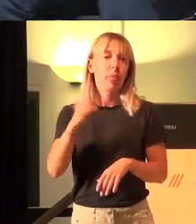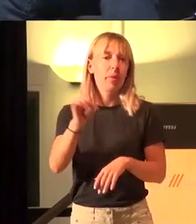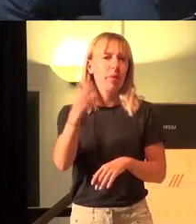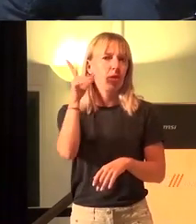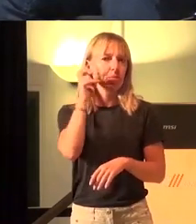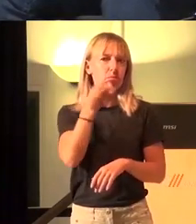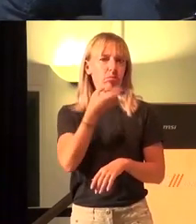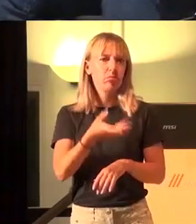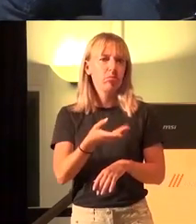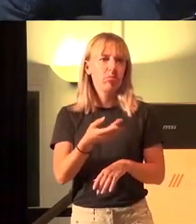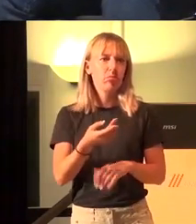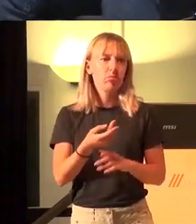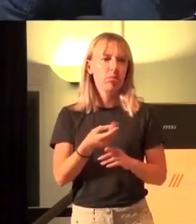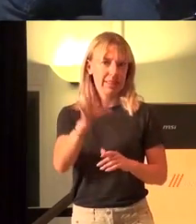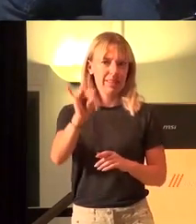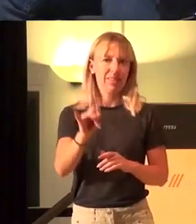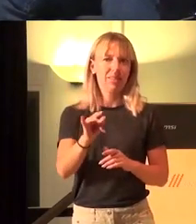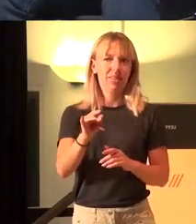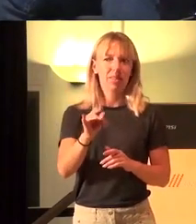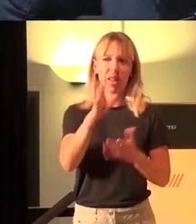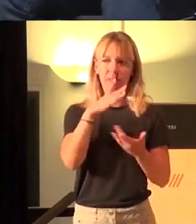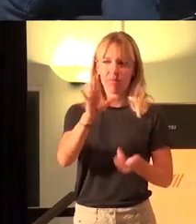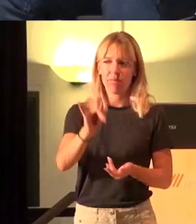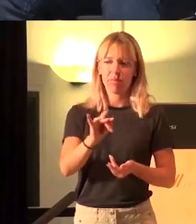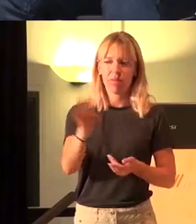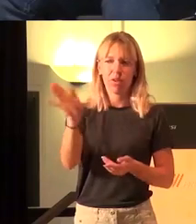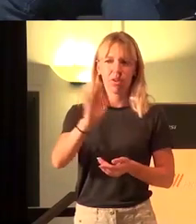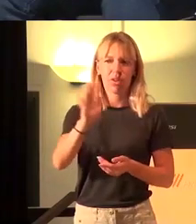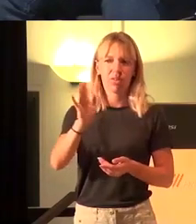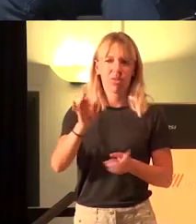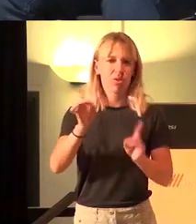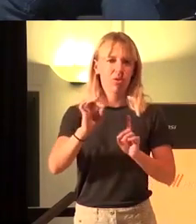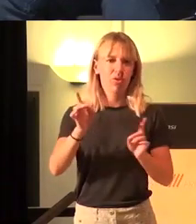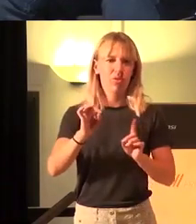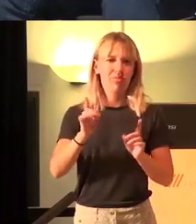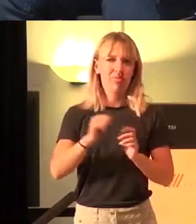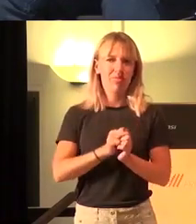oye? ¿Sí? ¿Hola, hola? ¿No?